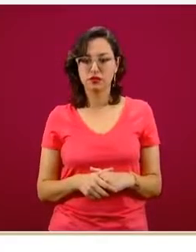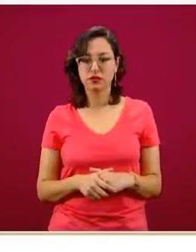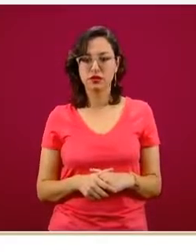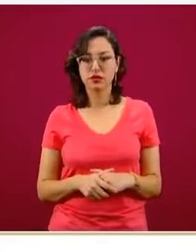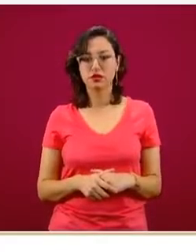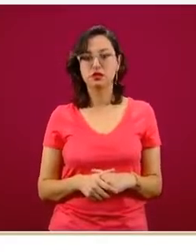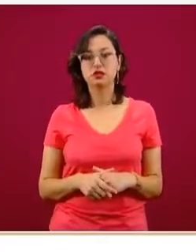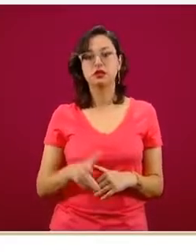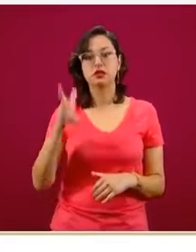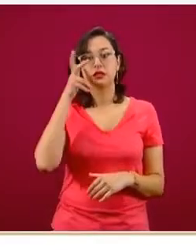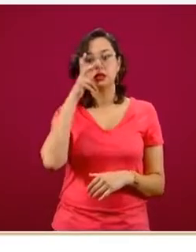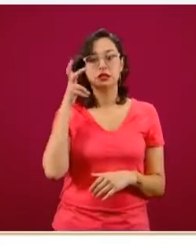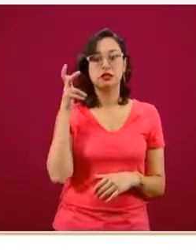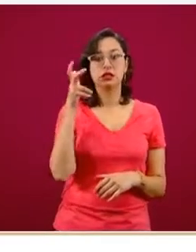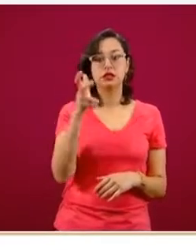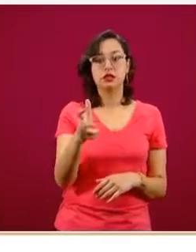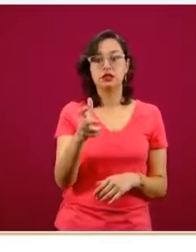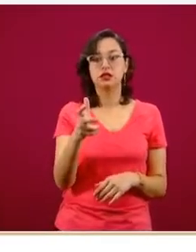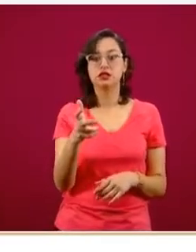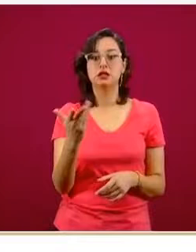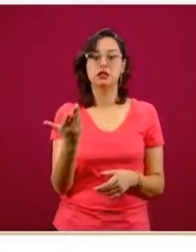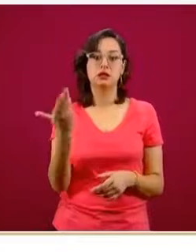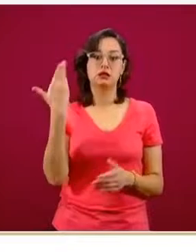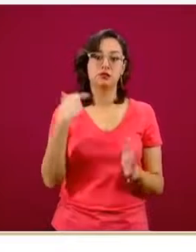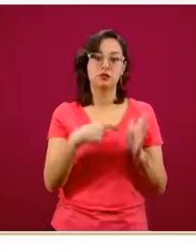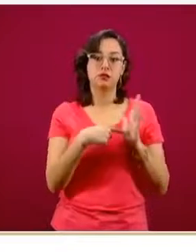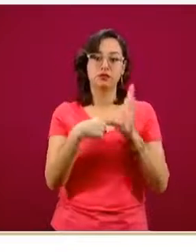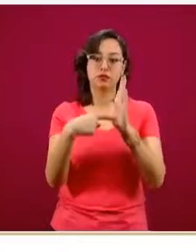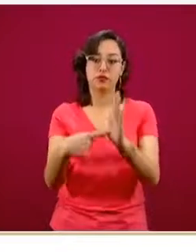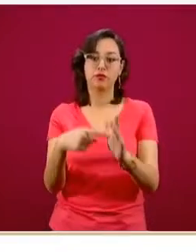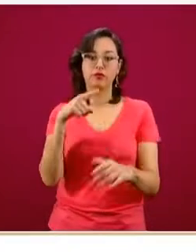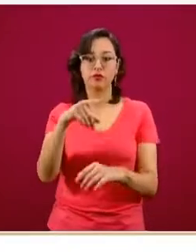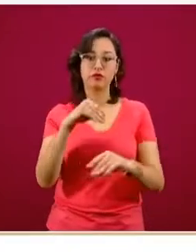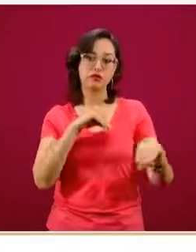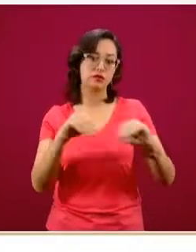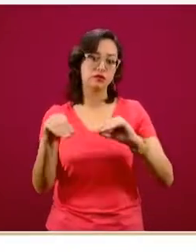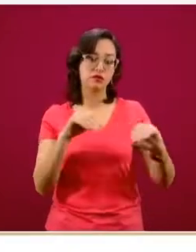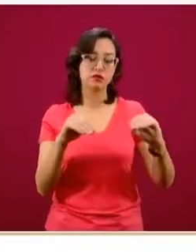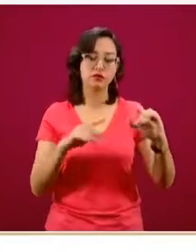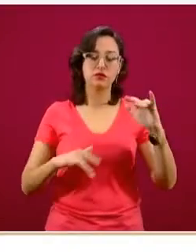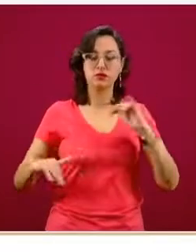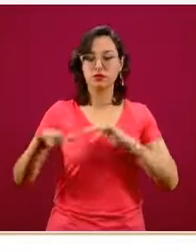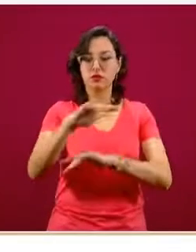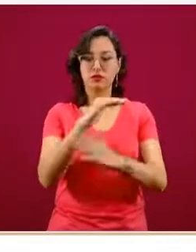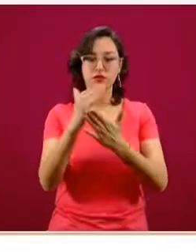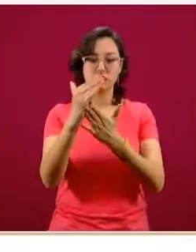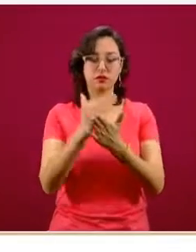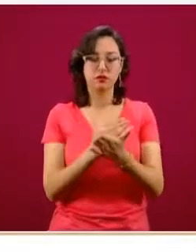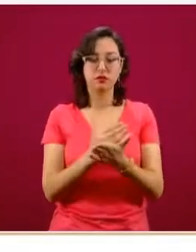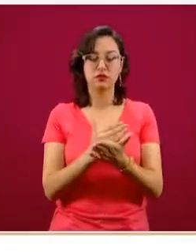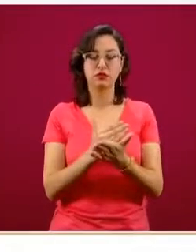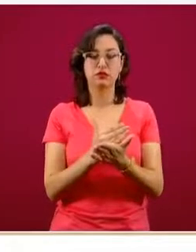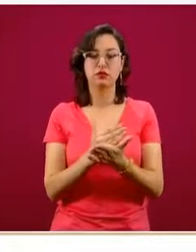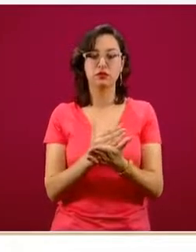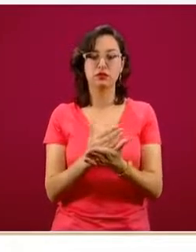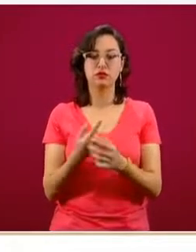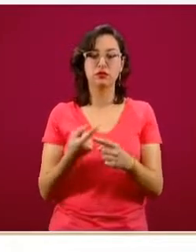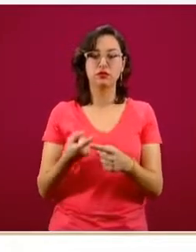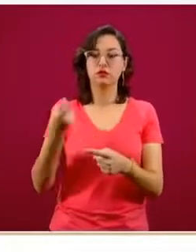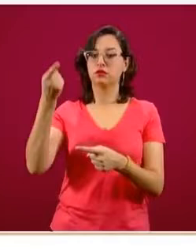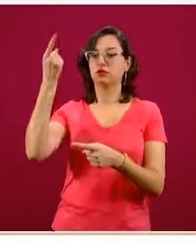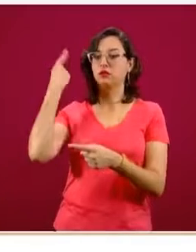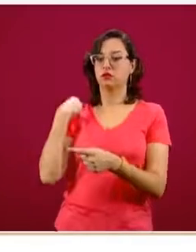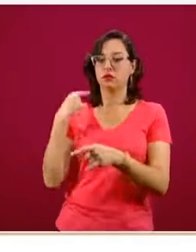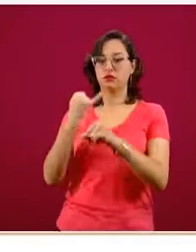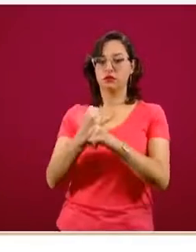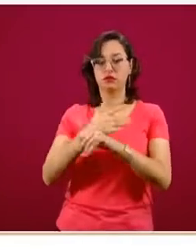de Hidalgo, que fue uno de los que habíamos presentado como menor movilidad en el último reporte que